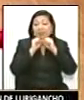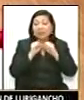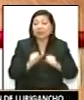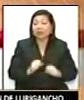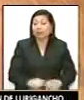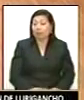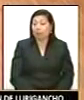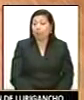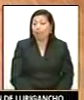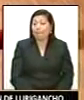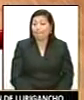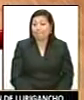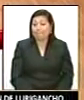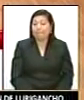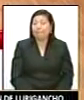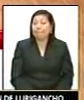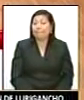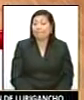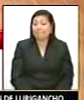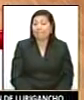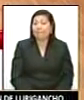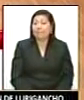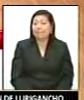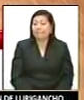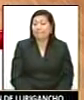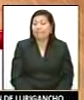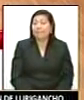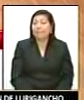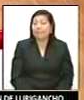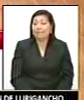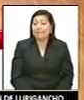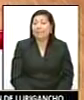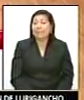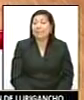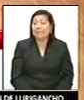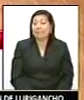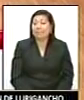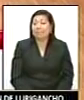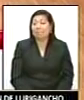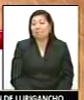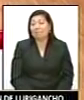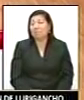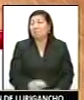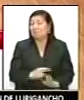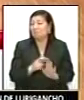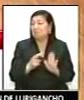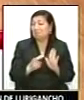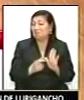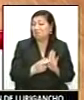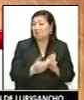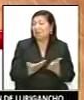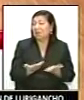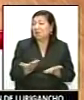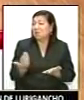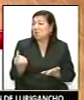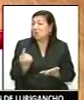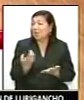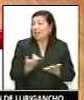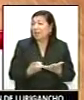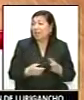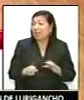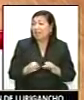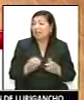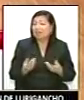Tiene la palabra el congresista Hernando Ceballos. Sí, señor presidente, este es un proyecto que simplemente lo que hace